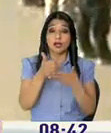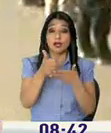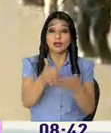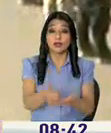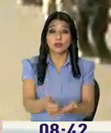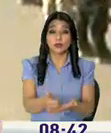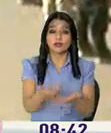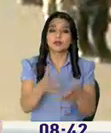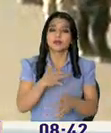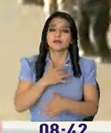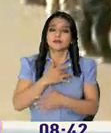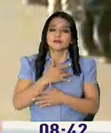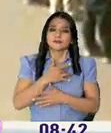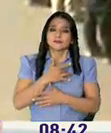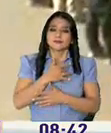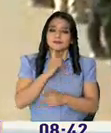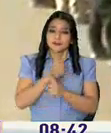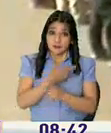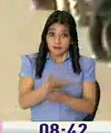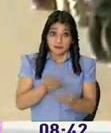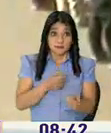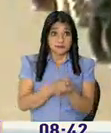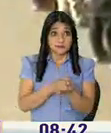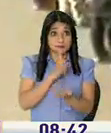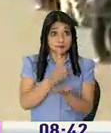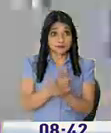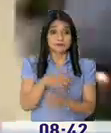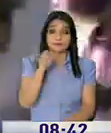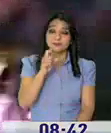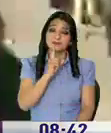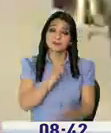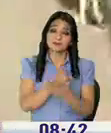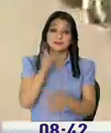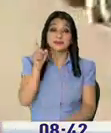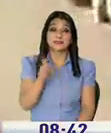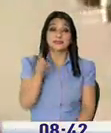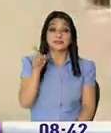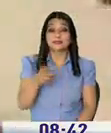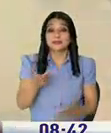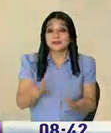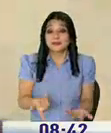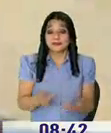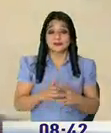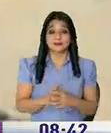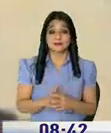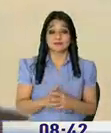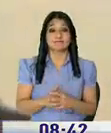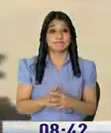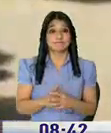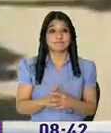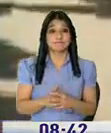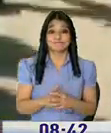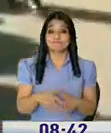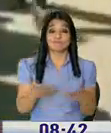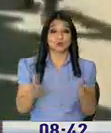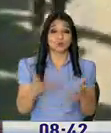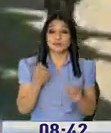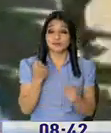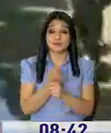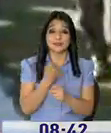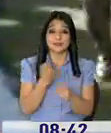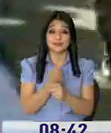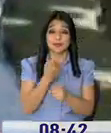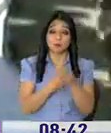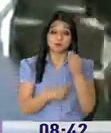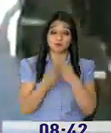hacerles sentir que estamos con ustedes. Sí, claro, necesitamos porque prácticamente estamos sin trabajo, somos